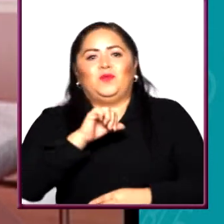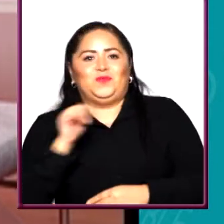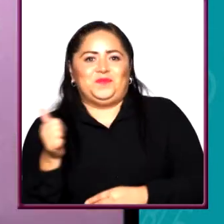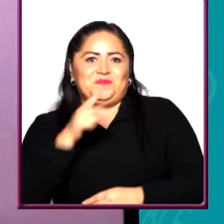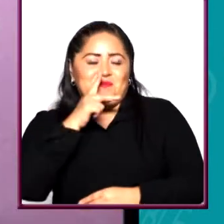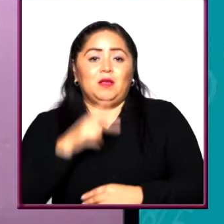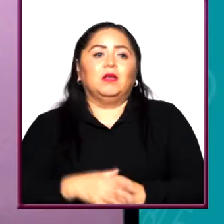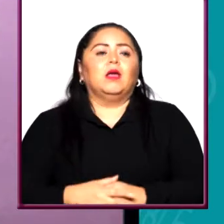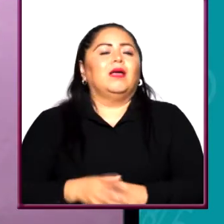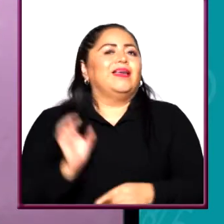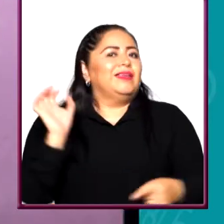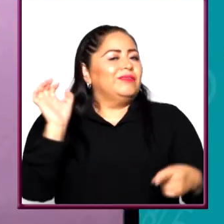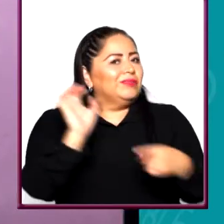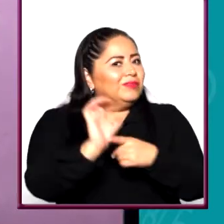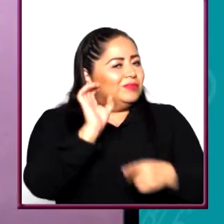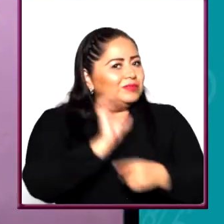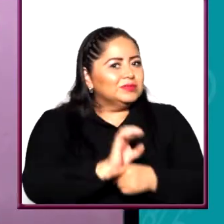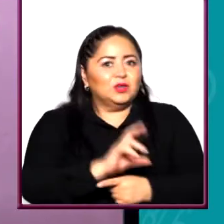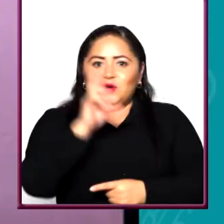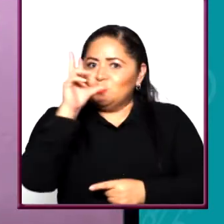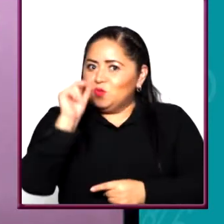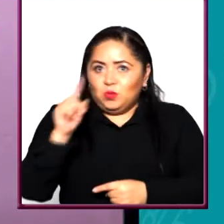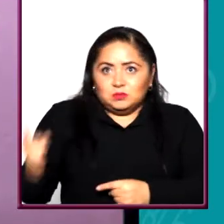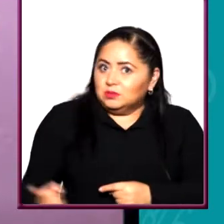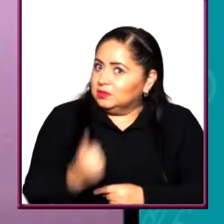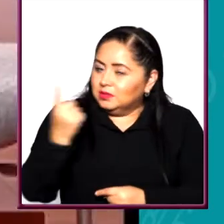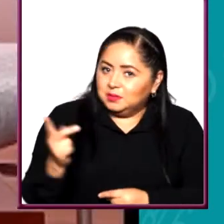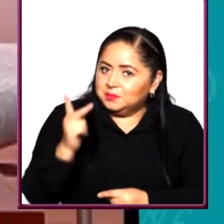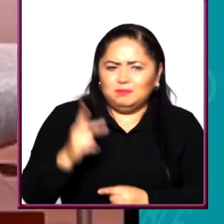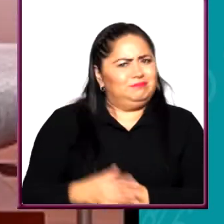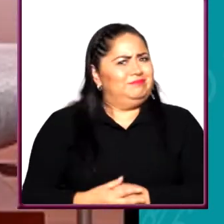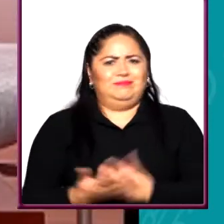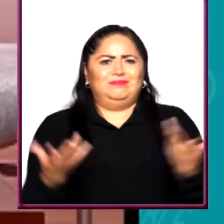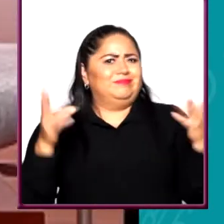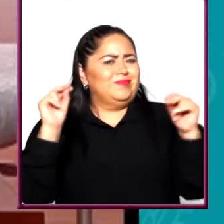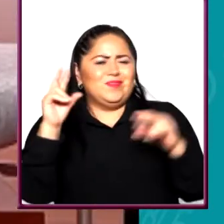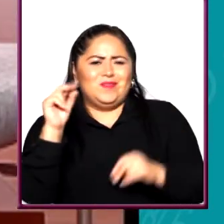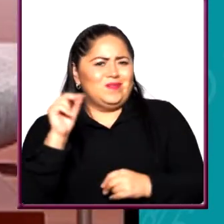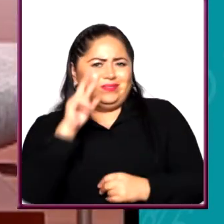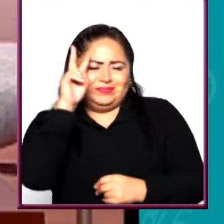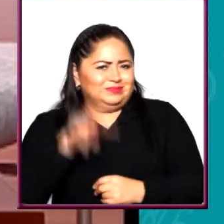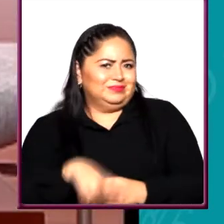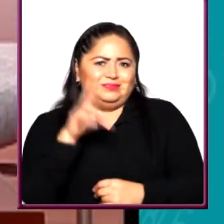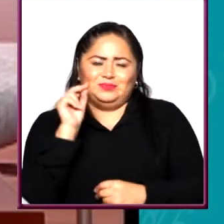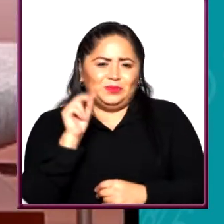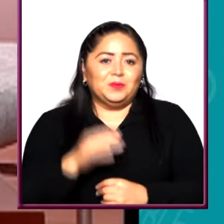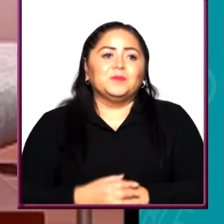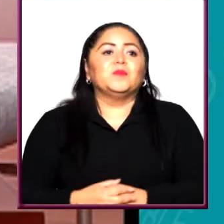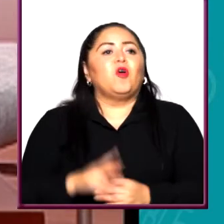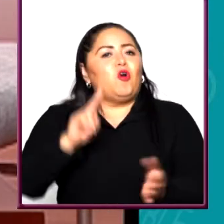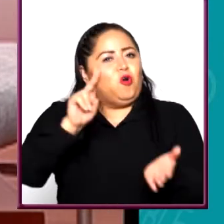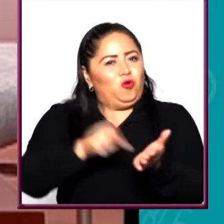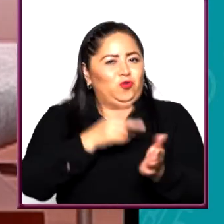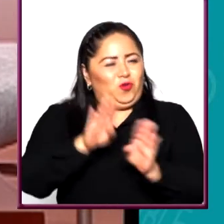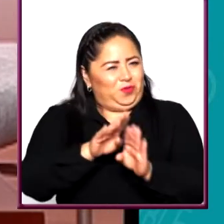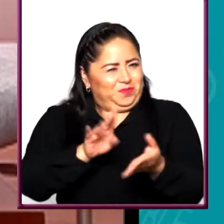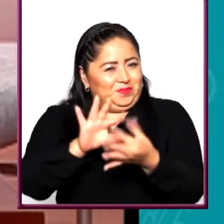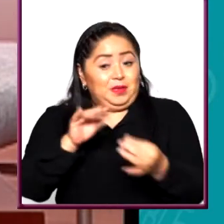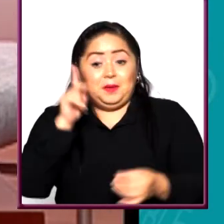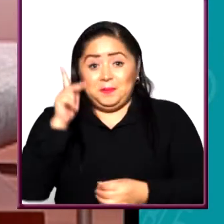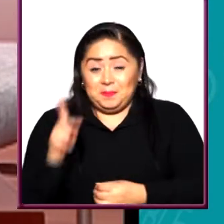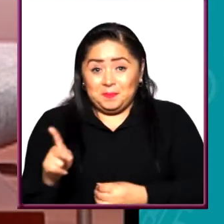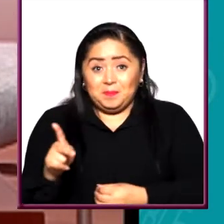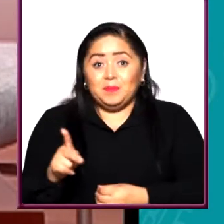climaterio. ¿Entonces no es eterna? No lo es. Volviendo a lo nuestro,